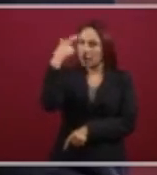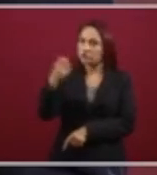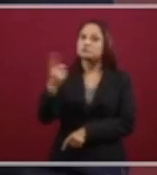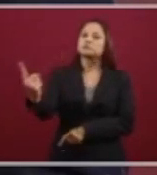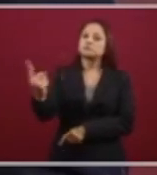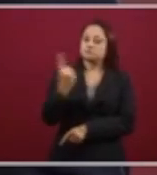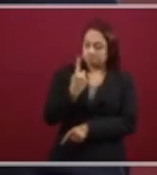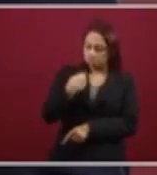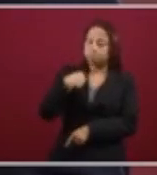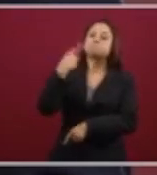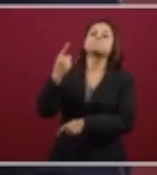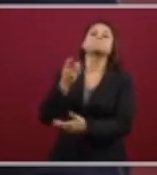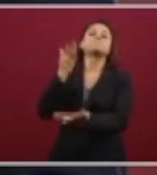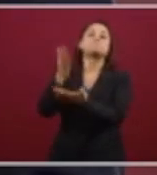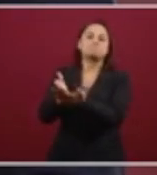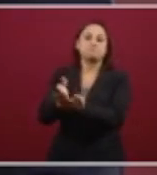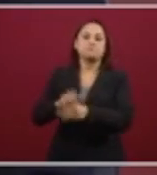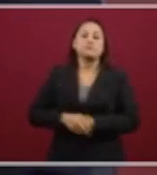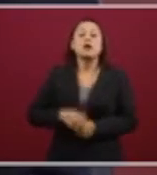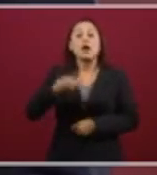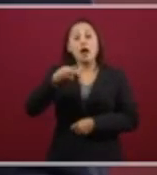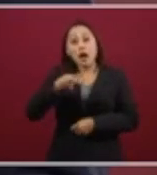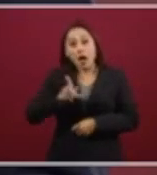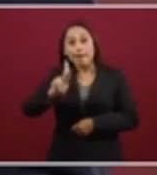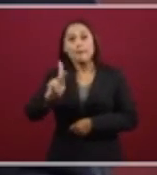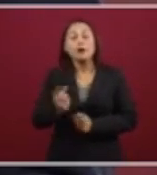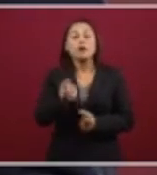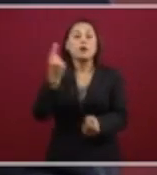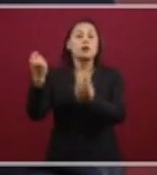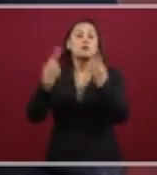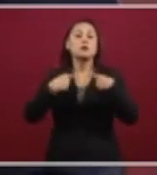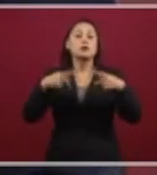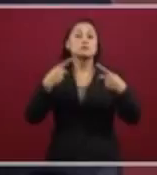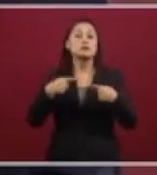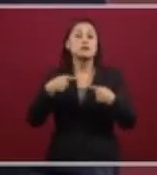el que quiera sacar raja, provecho,